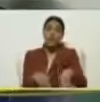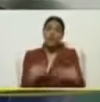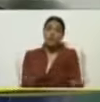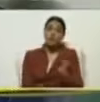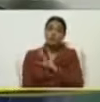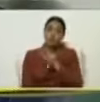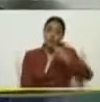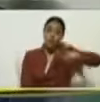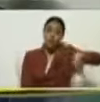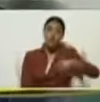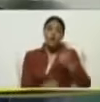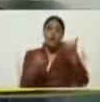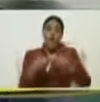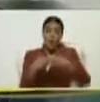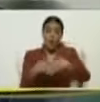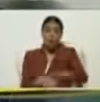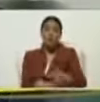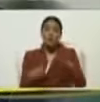viene la 31.